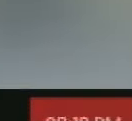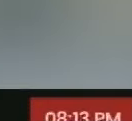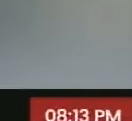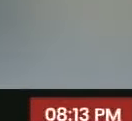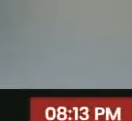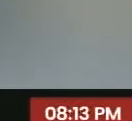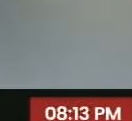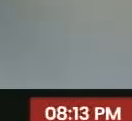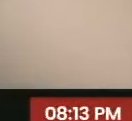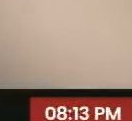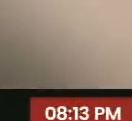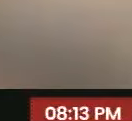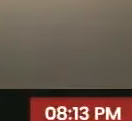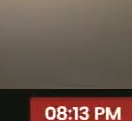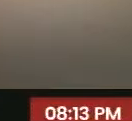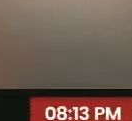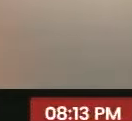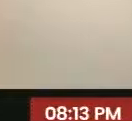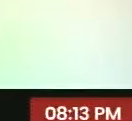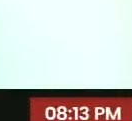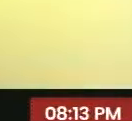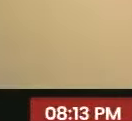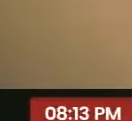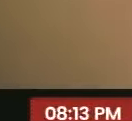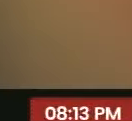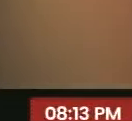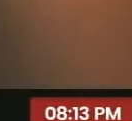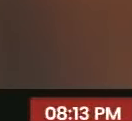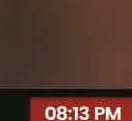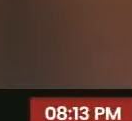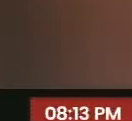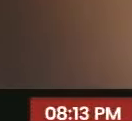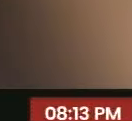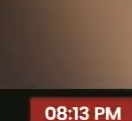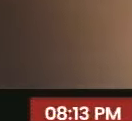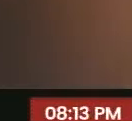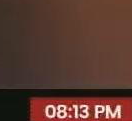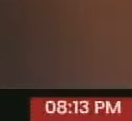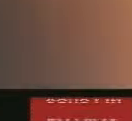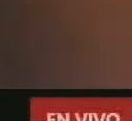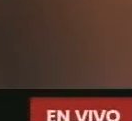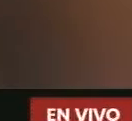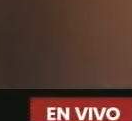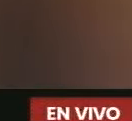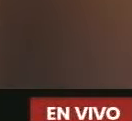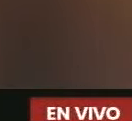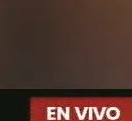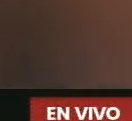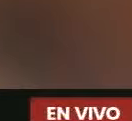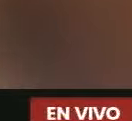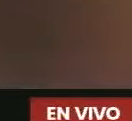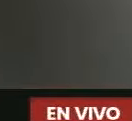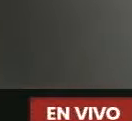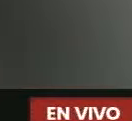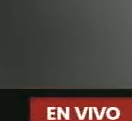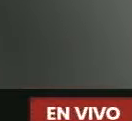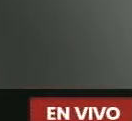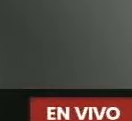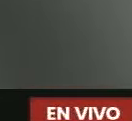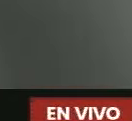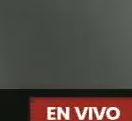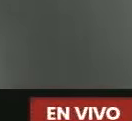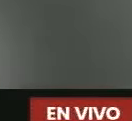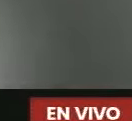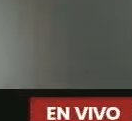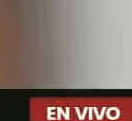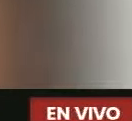venezolano y obvio que en Venezuela la sacamos de Honrón. Soy una joven venezolana y obviamente cierro los ojos cuando bailo salsa. Apareces en